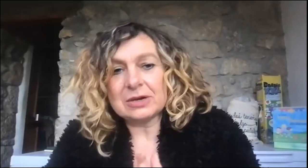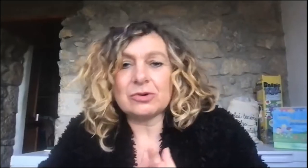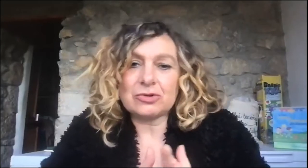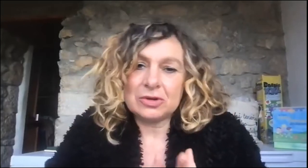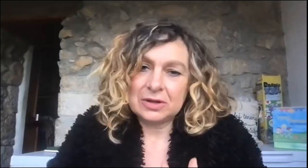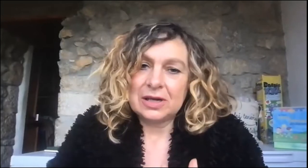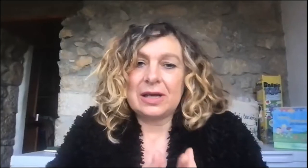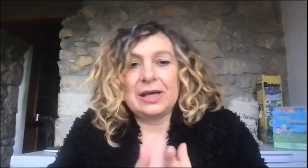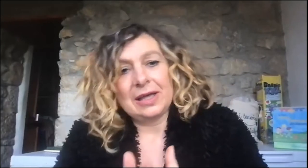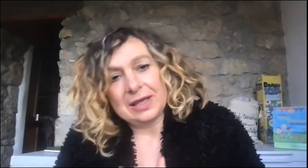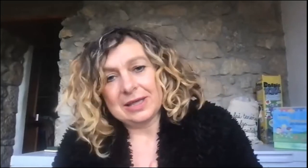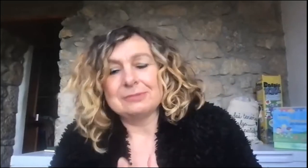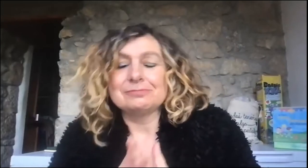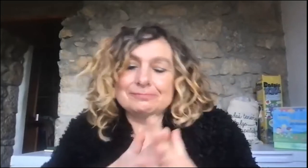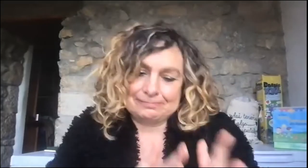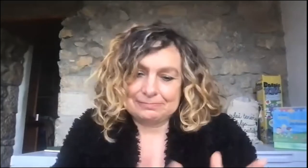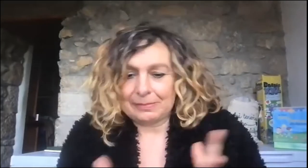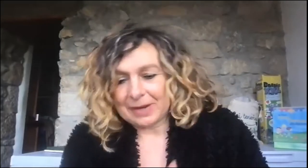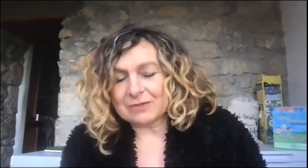menos antiguos,